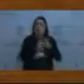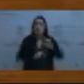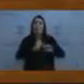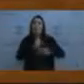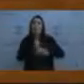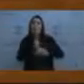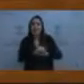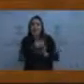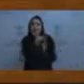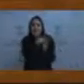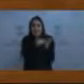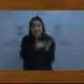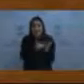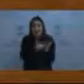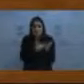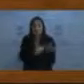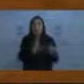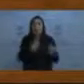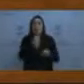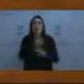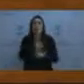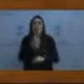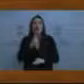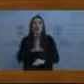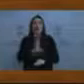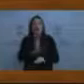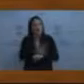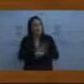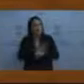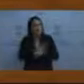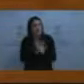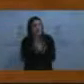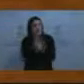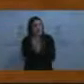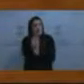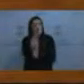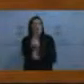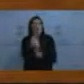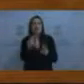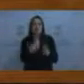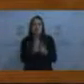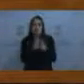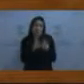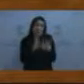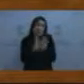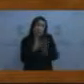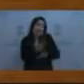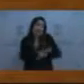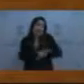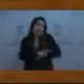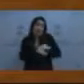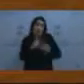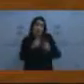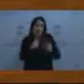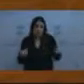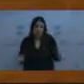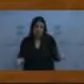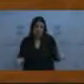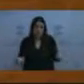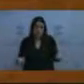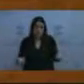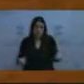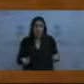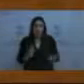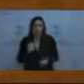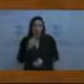a los requisitos que se piden, es la Consejería de Servicios y Derechos Sociales, es el Gobierno regional. Como hemos dicho en